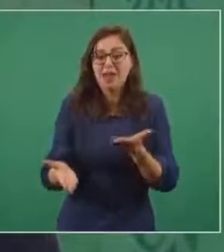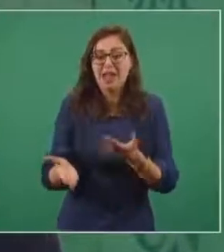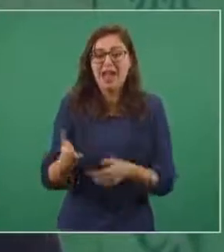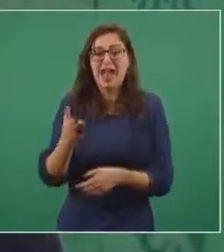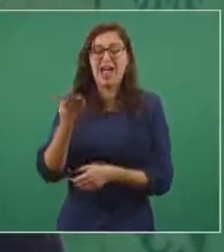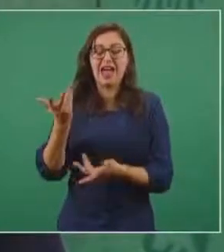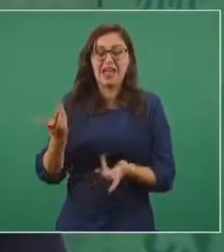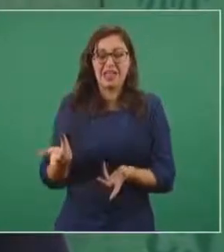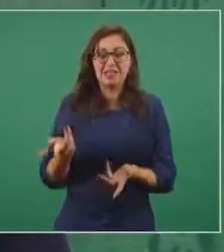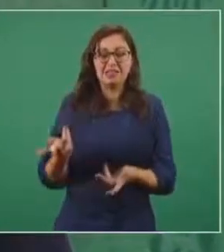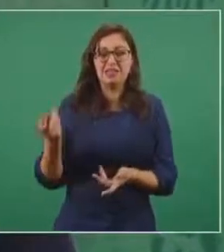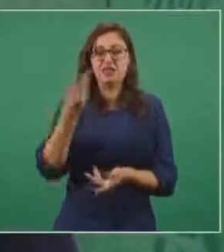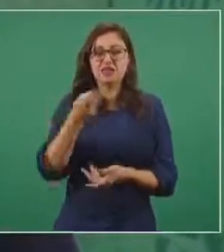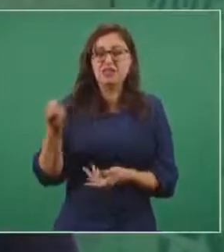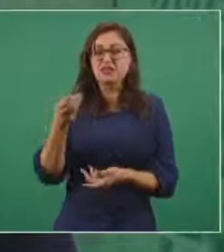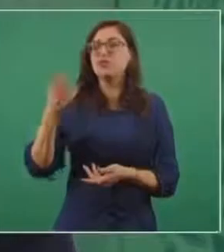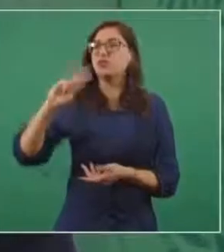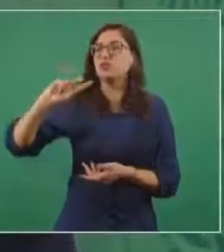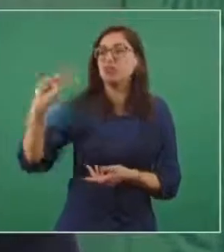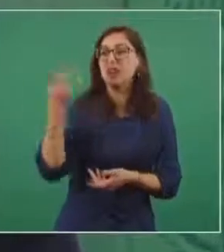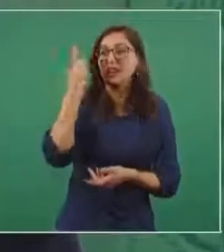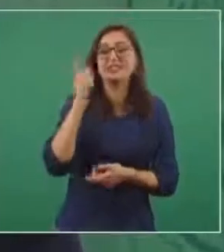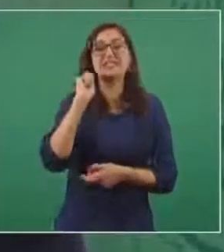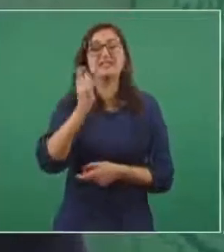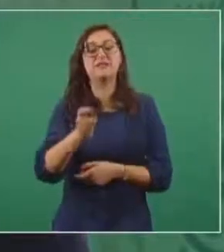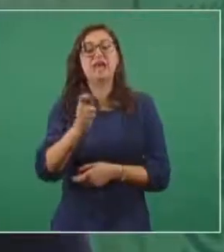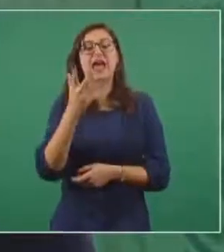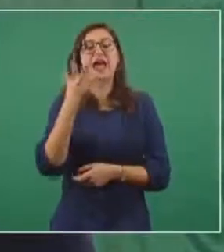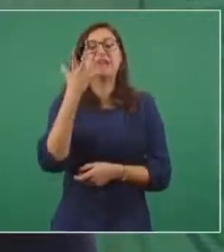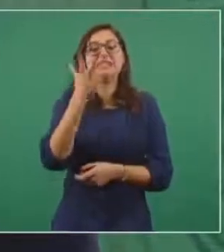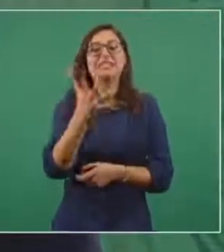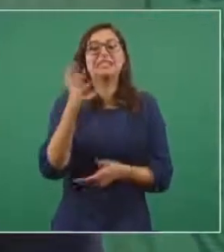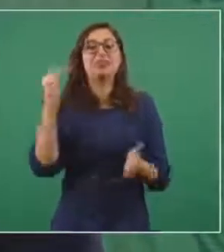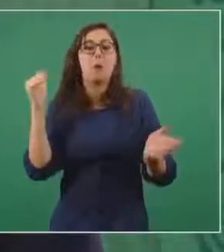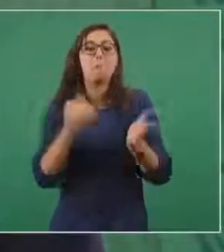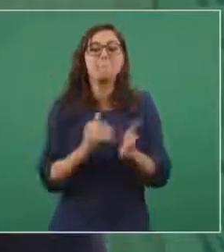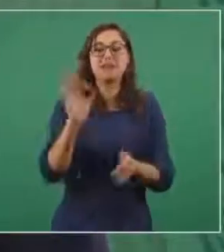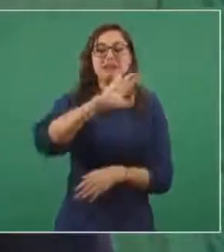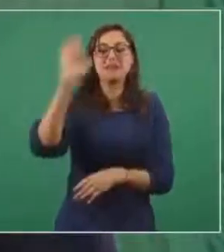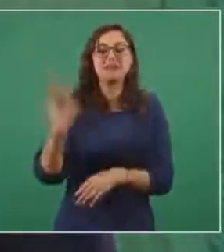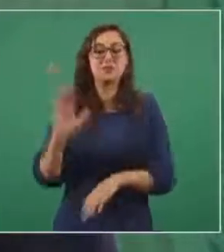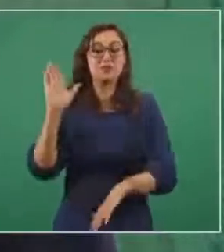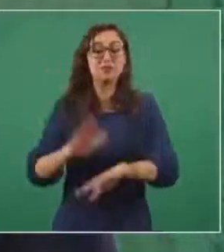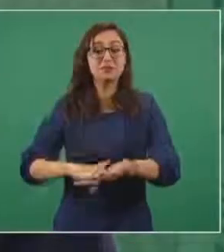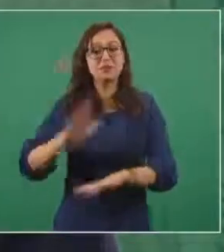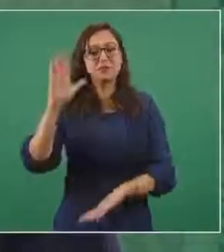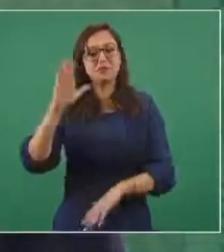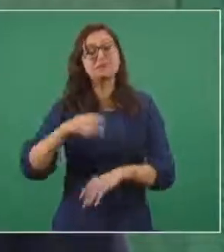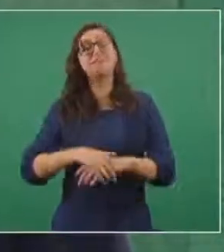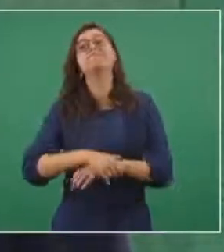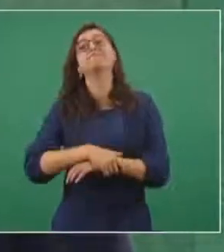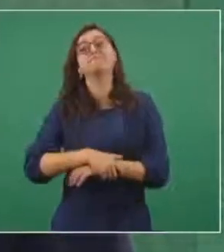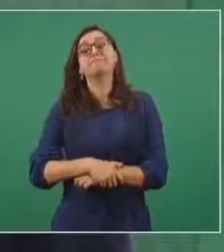5000% el incremento en el gas. Aquí vendría también la pregunta,